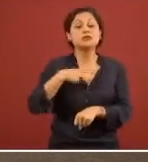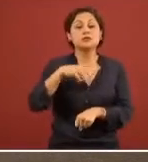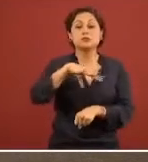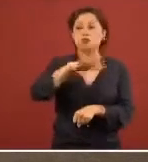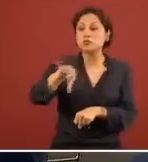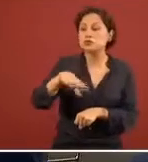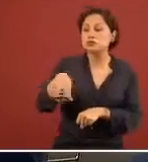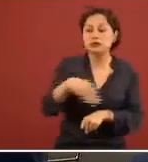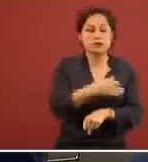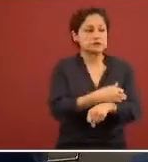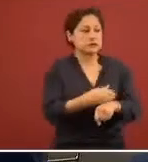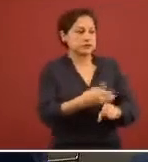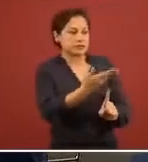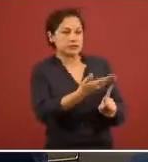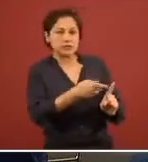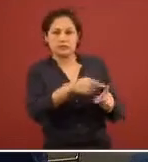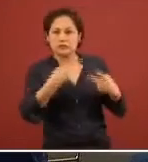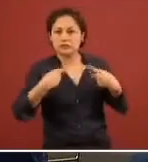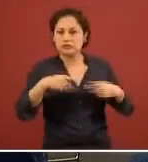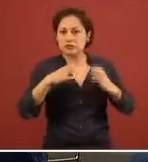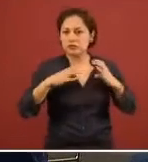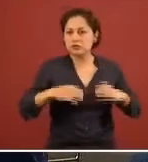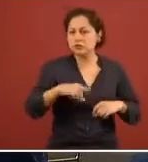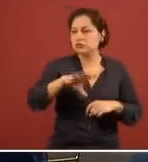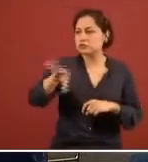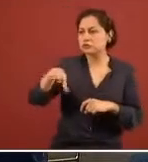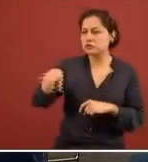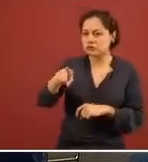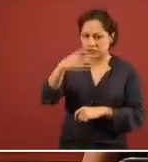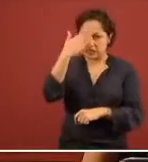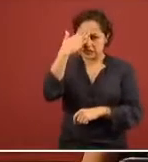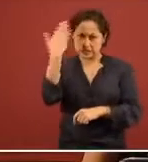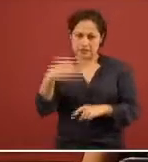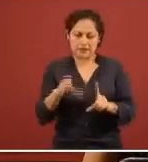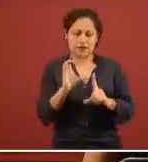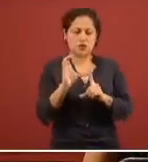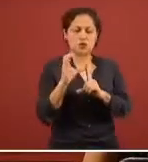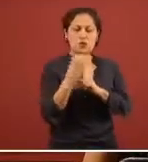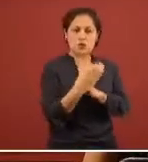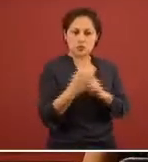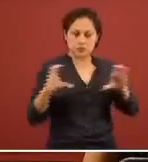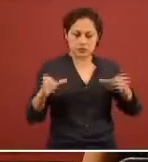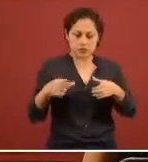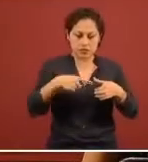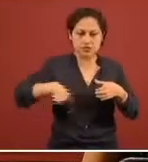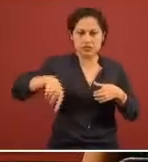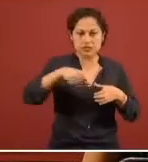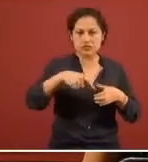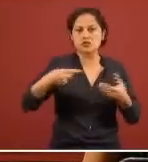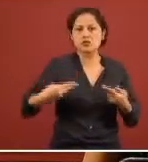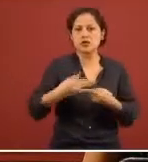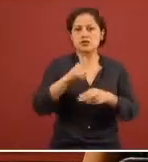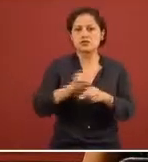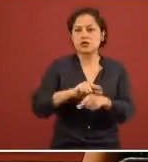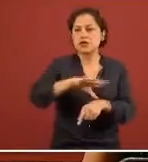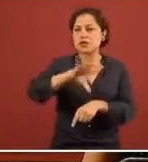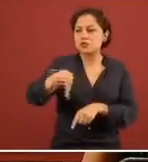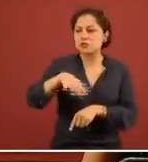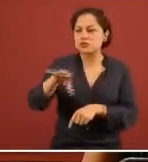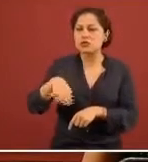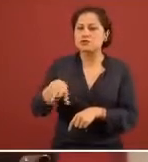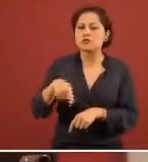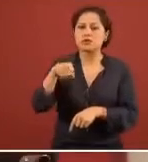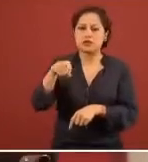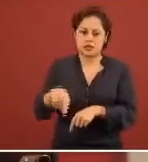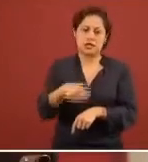personas desaparecidas. Como ustedes conocen, existe una Comisión Nacional de Búsqueda que depende de la Secretaría de Gobernación, y entonces,